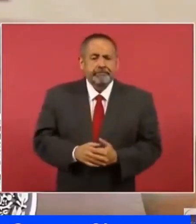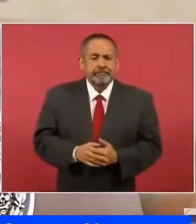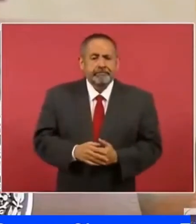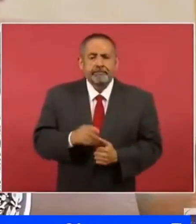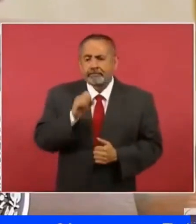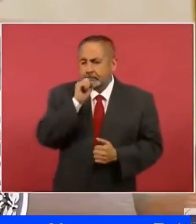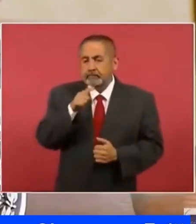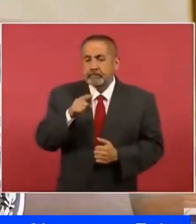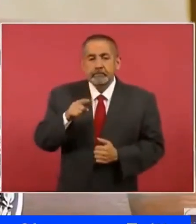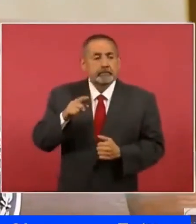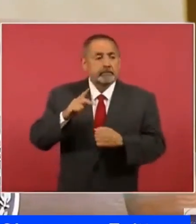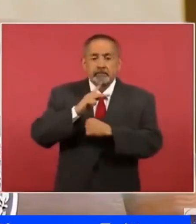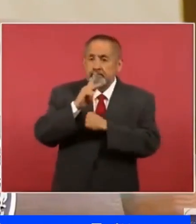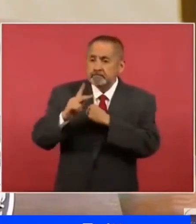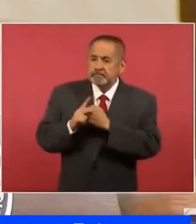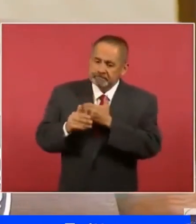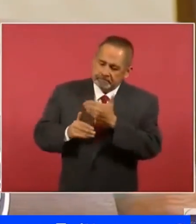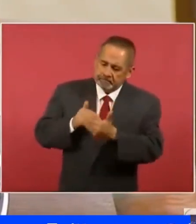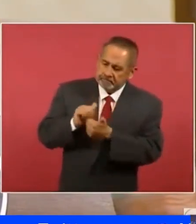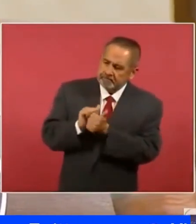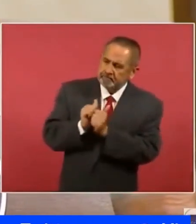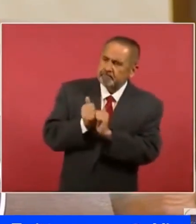el progreso de la nación,